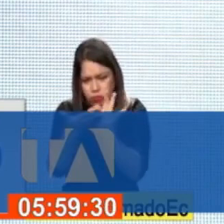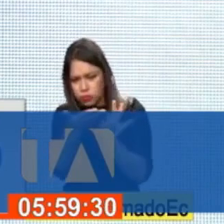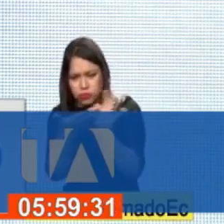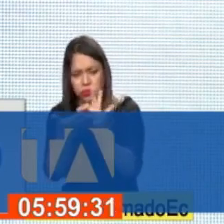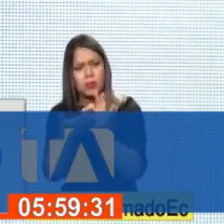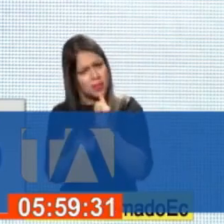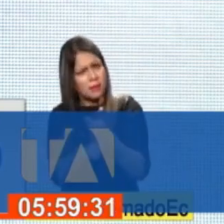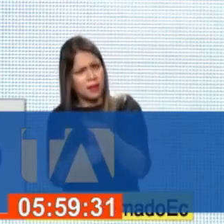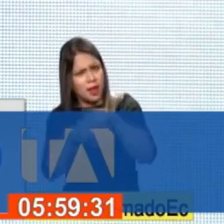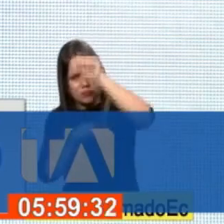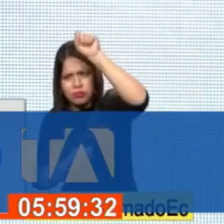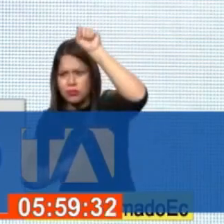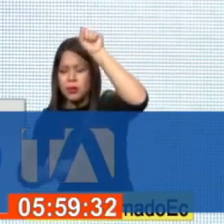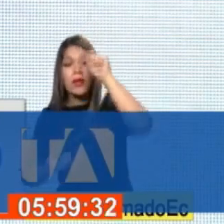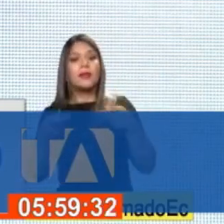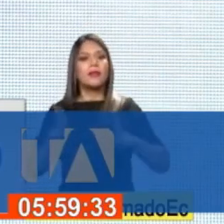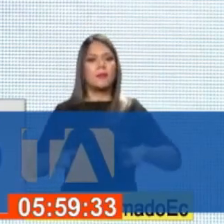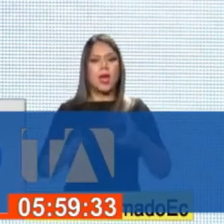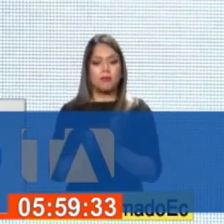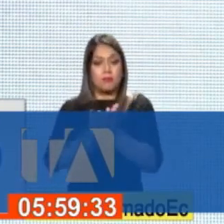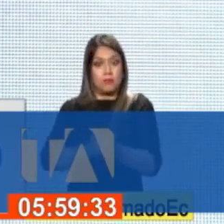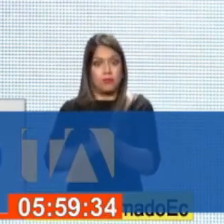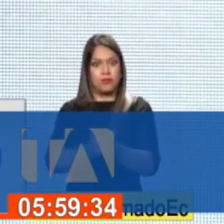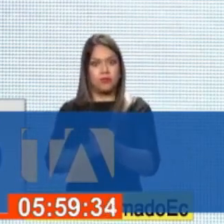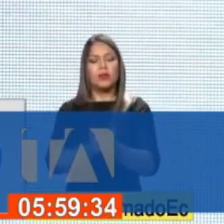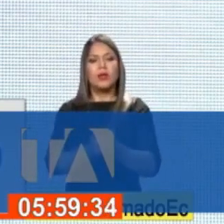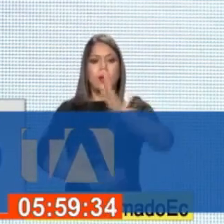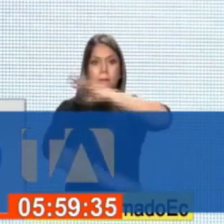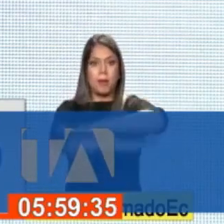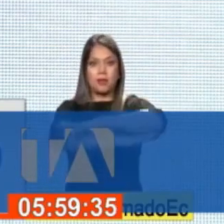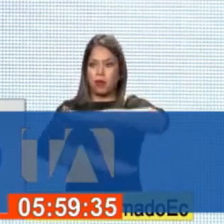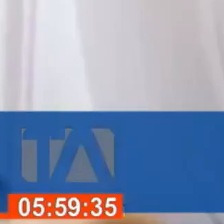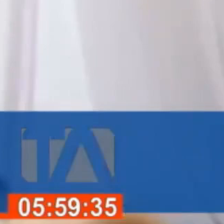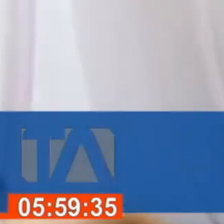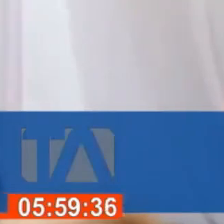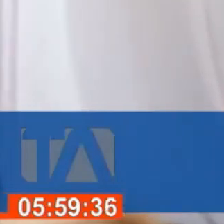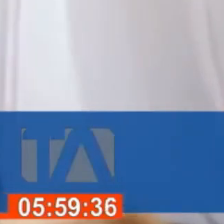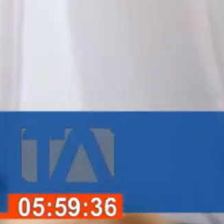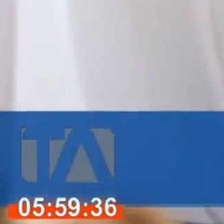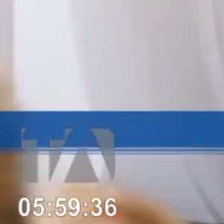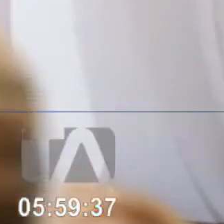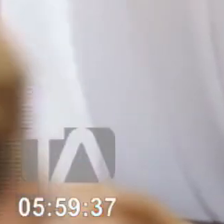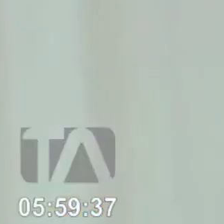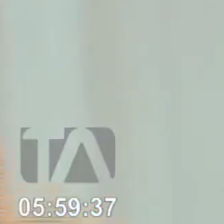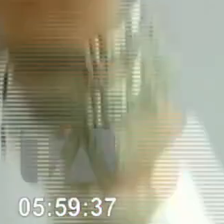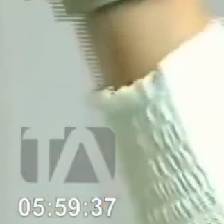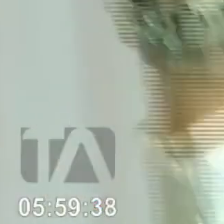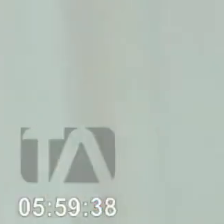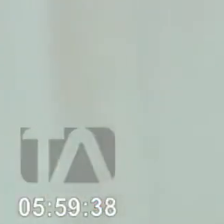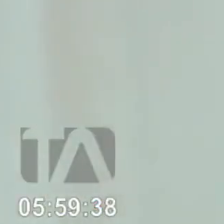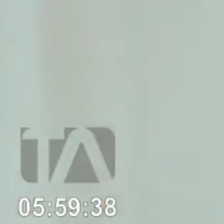en los puertos tener doble pesaje escáner y presencia militar adentro de los puertos también se habló sobre las relaciones